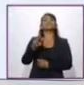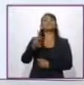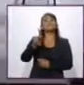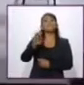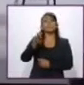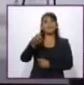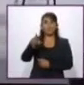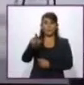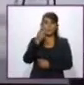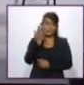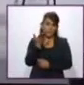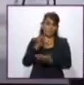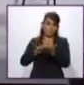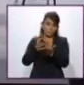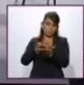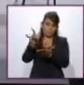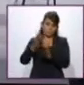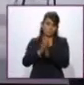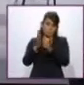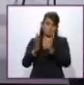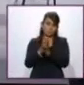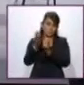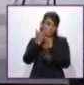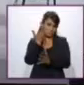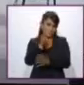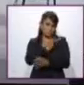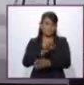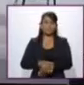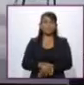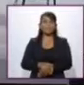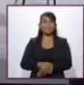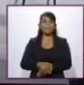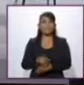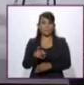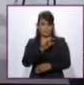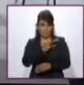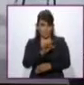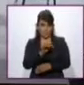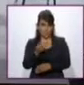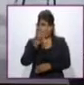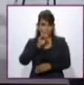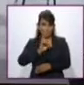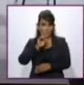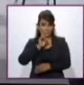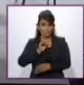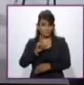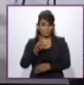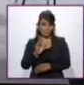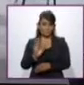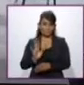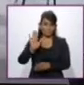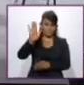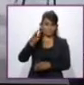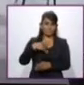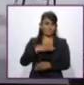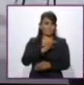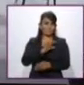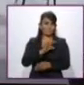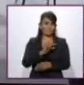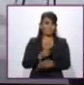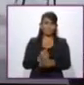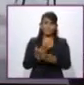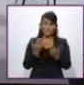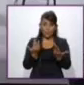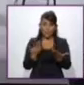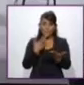candidata, solicitar su tiempo. ¿Puede solicitar el tiempo, candidato? Por favor, nada más dándole clic a la manita. No